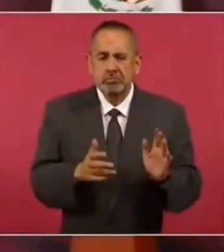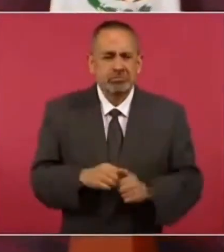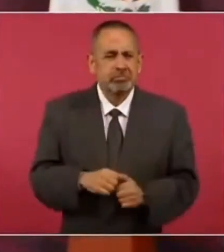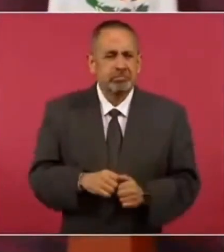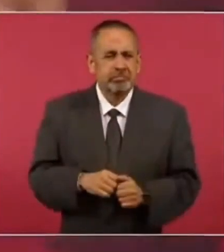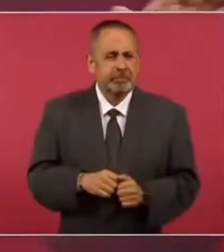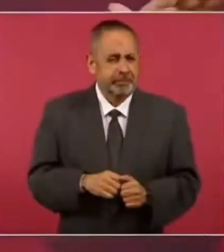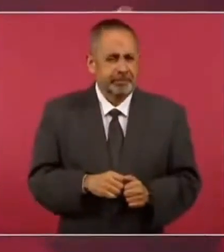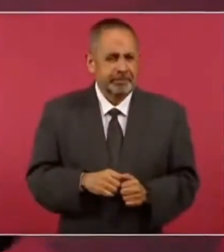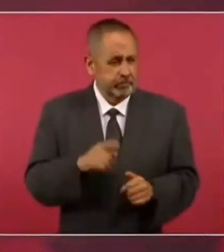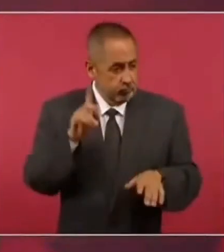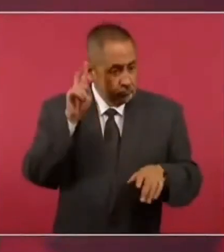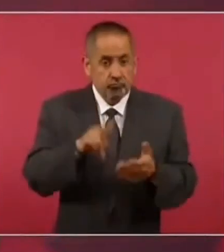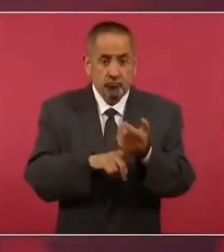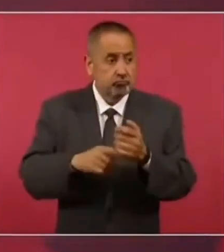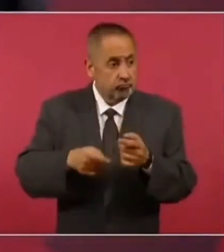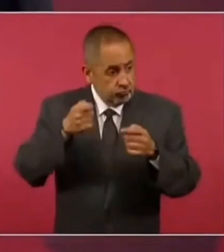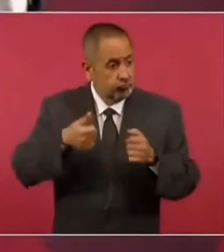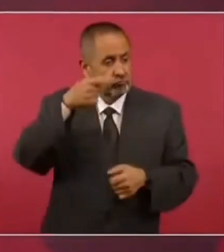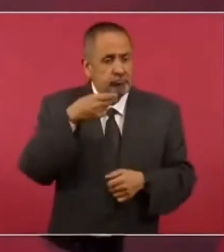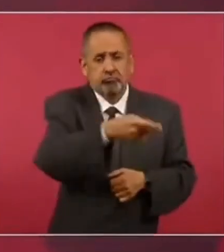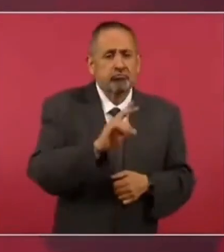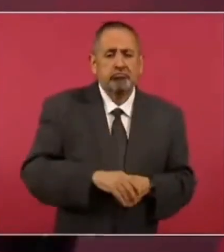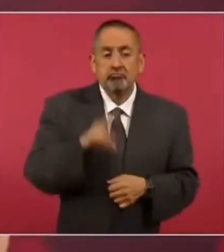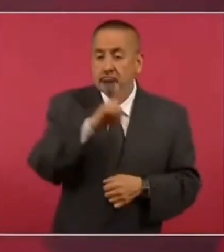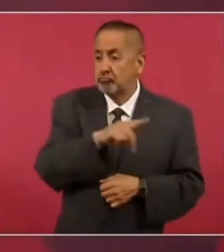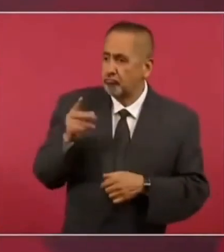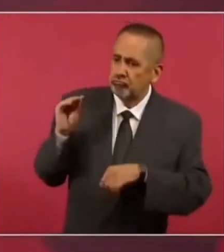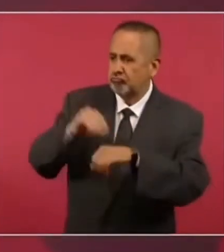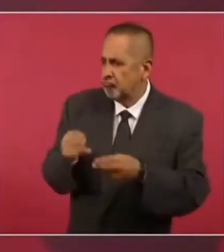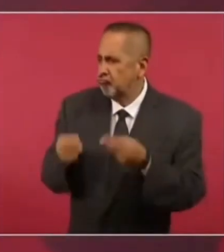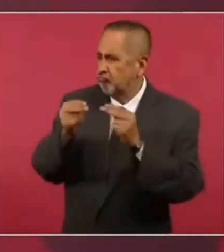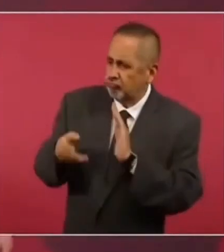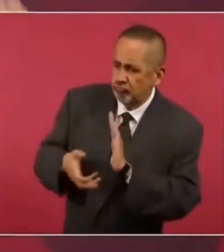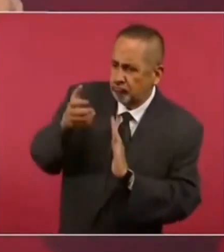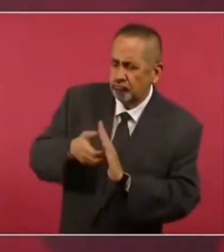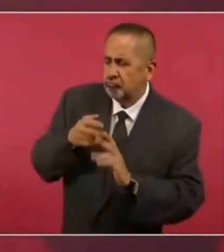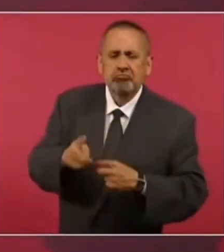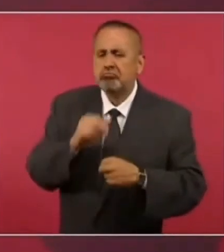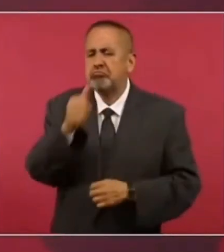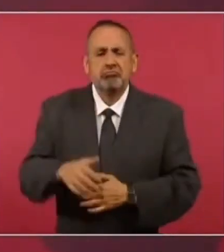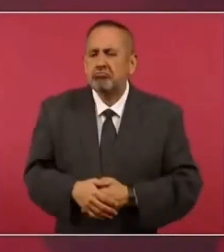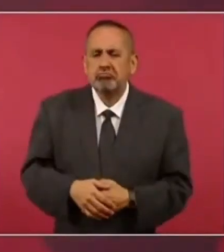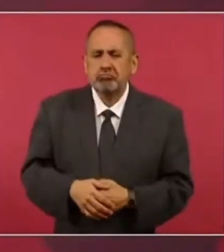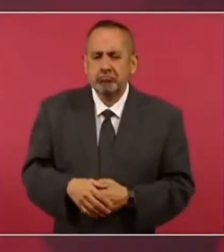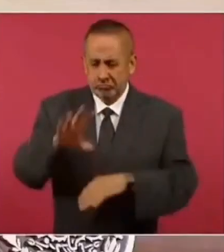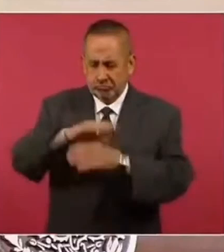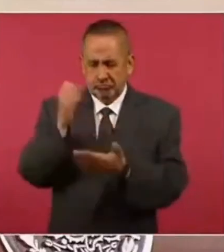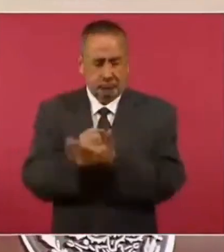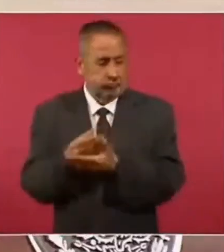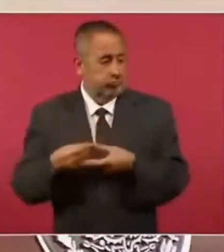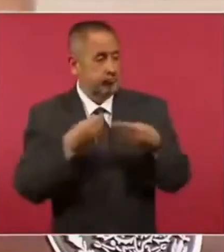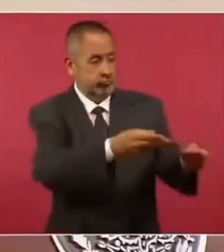las que originalmente recibieron las concesiones, que nunca invirtieron nada, recibieron la concesión y luego la